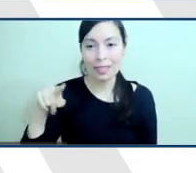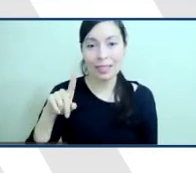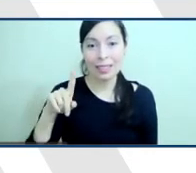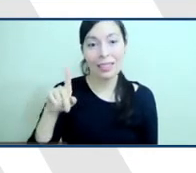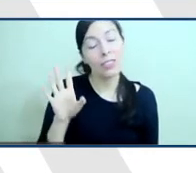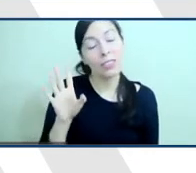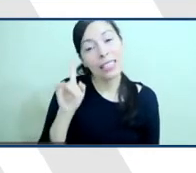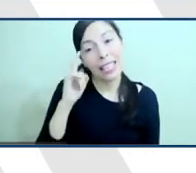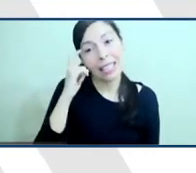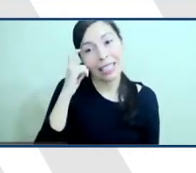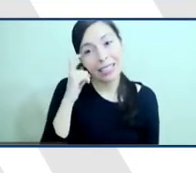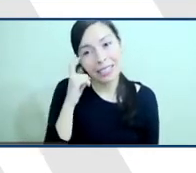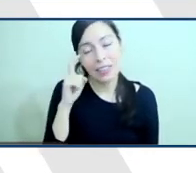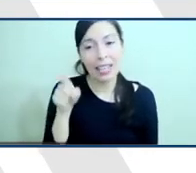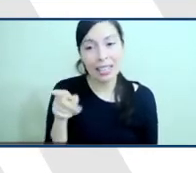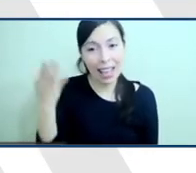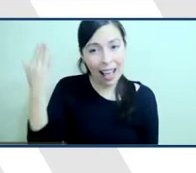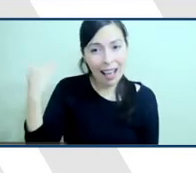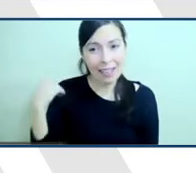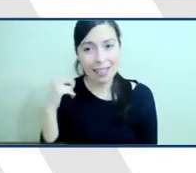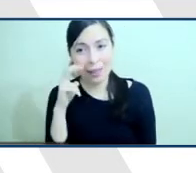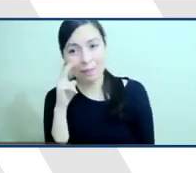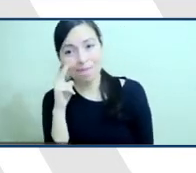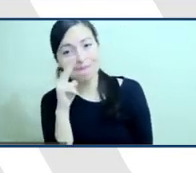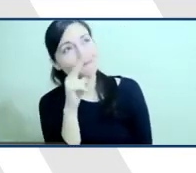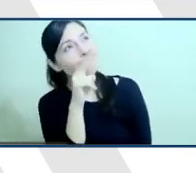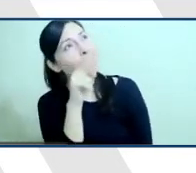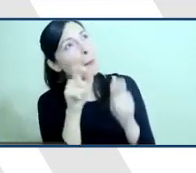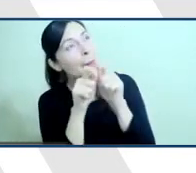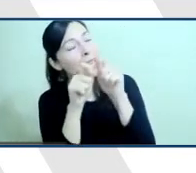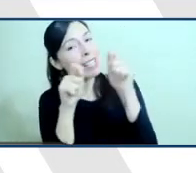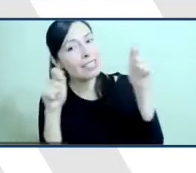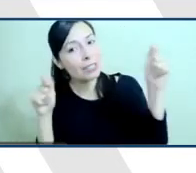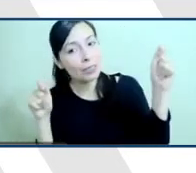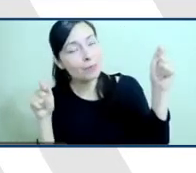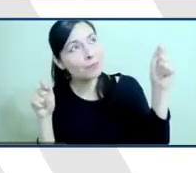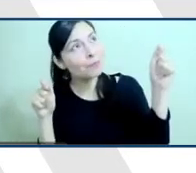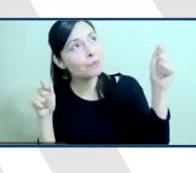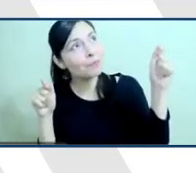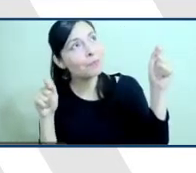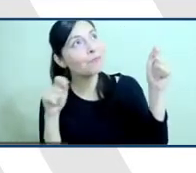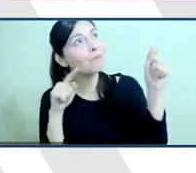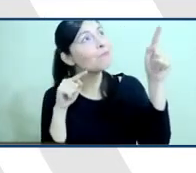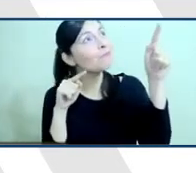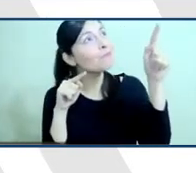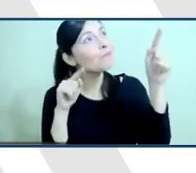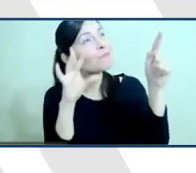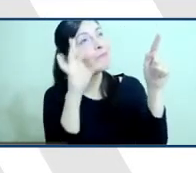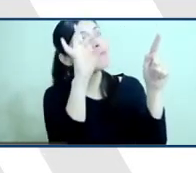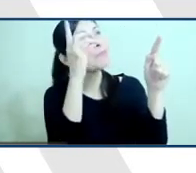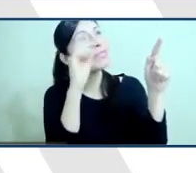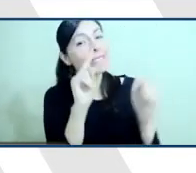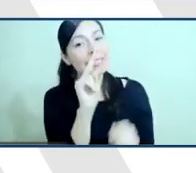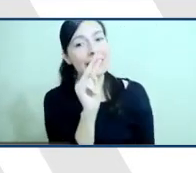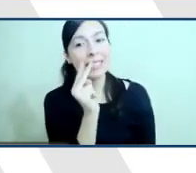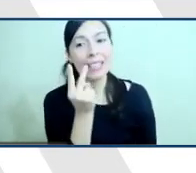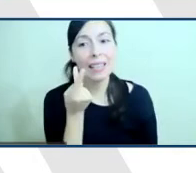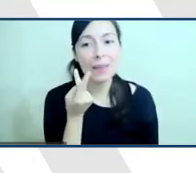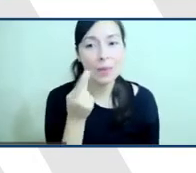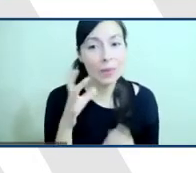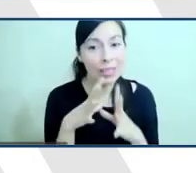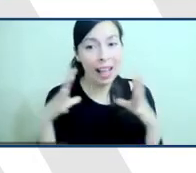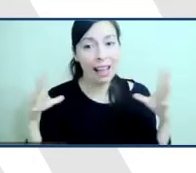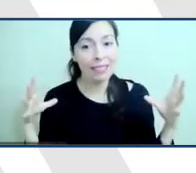imposible que esas observaciones que se hacen por medio de satélites para detectar una pequeña variación de la constante